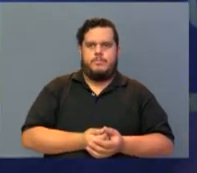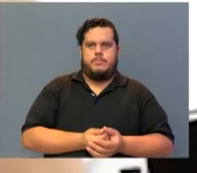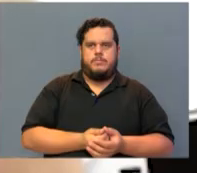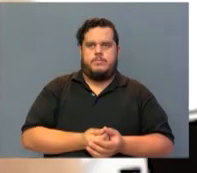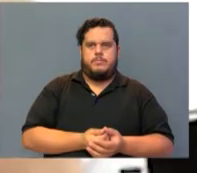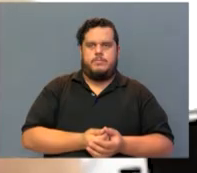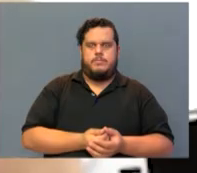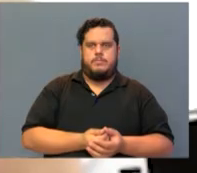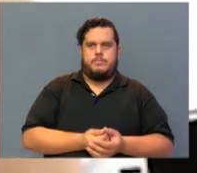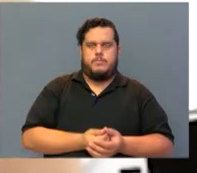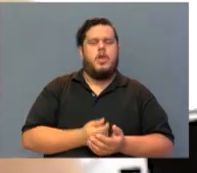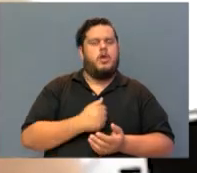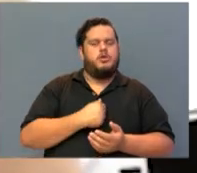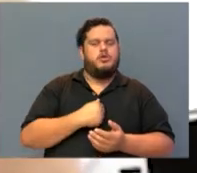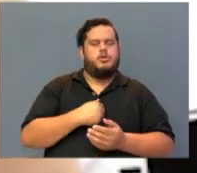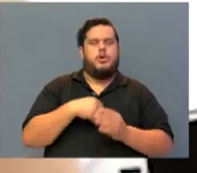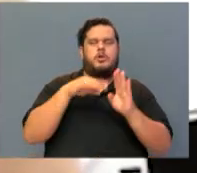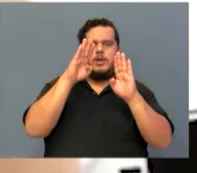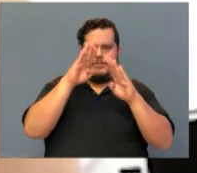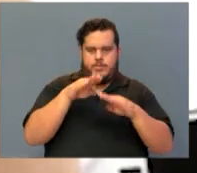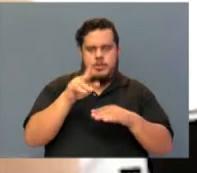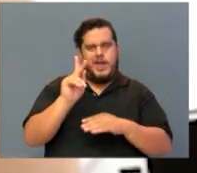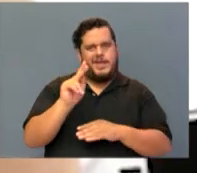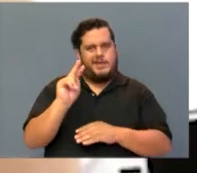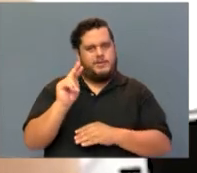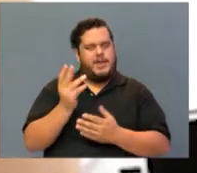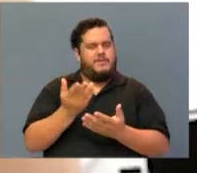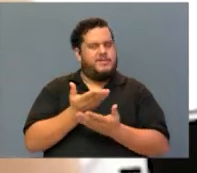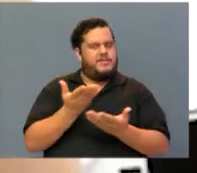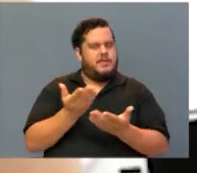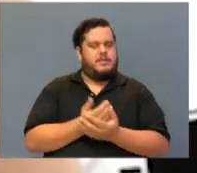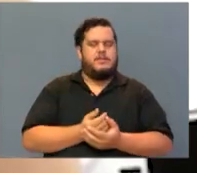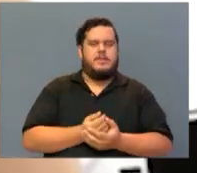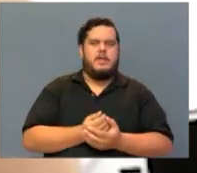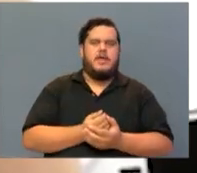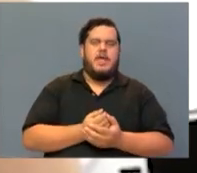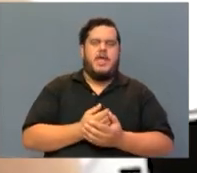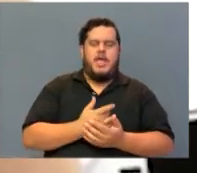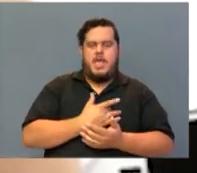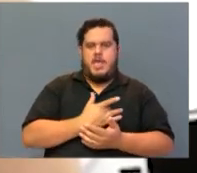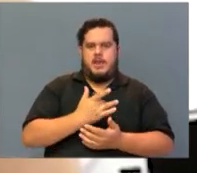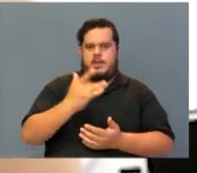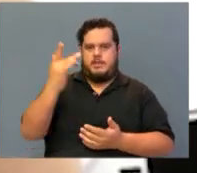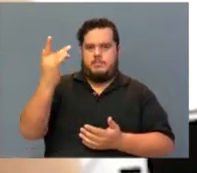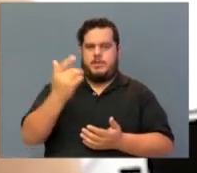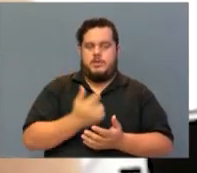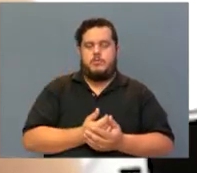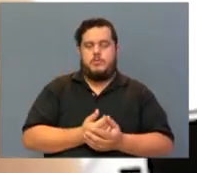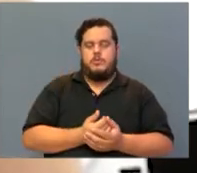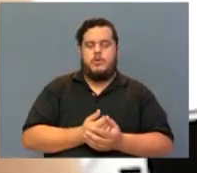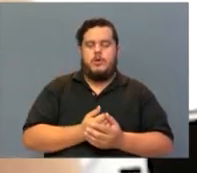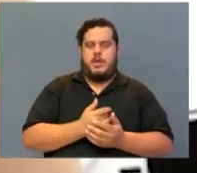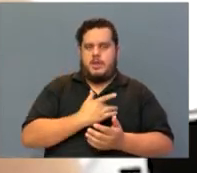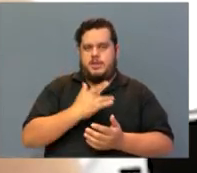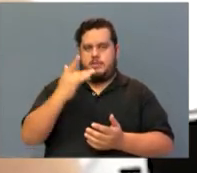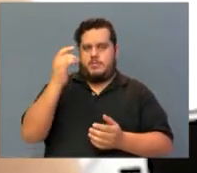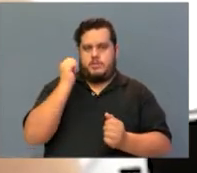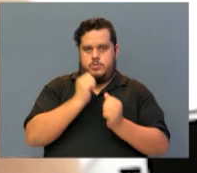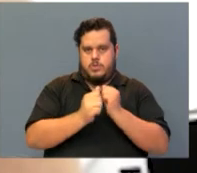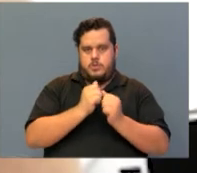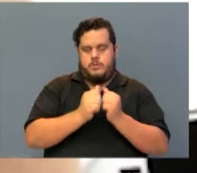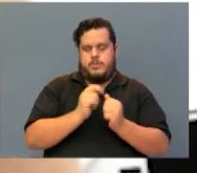Lo que le admiro a él hasta el día de hoy es el espíritu de competencia,